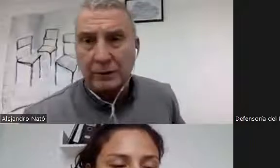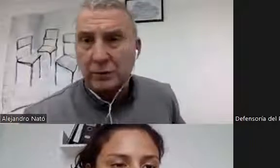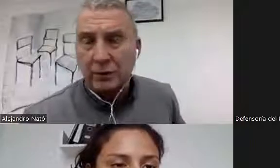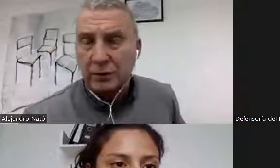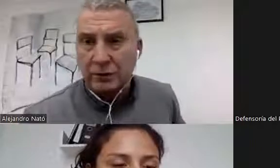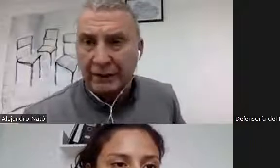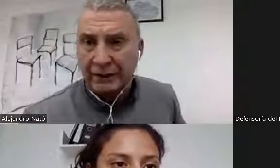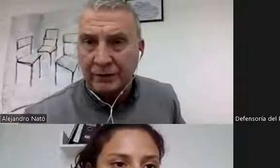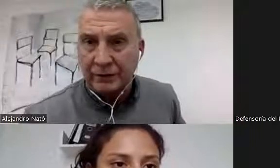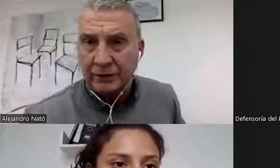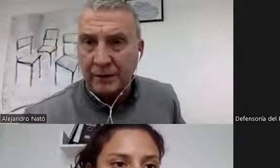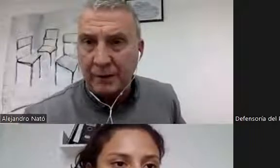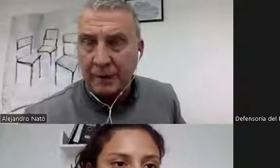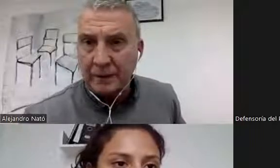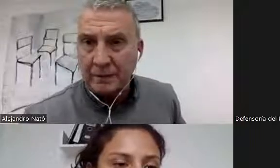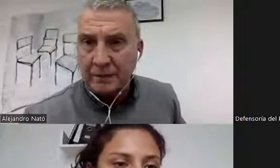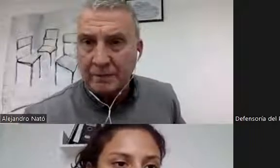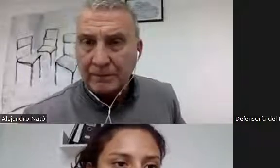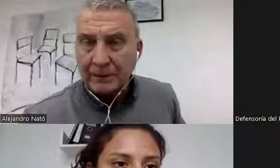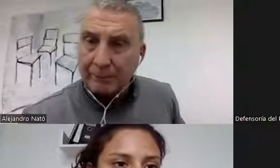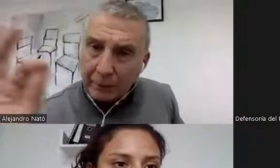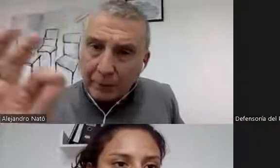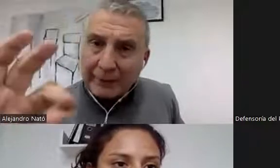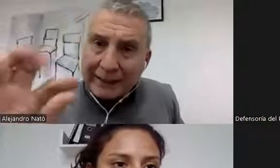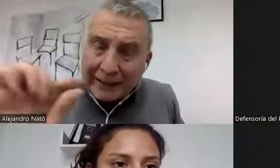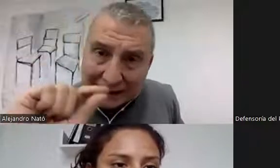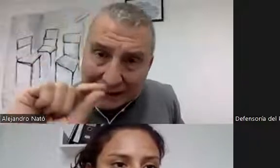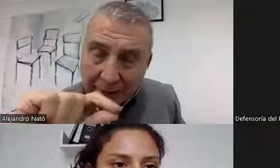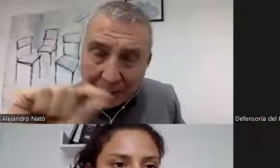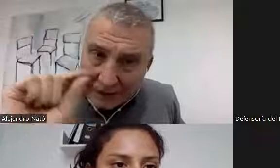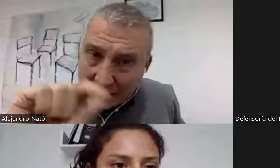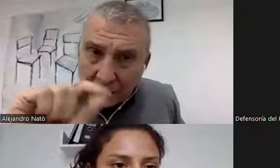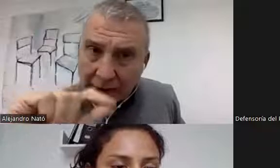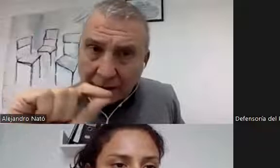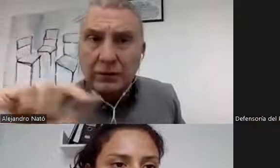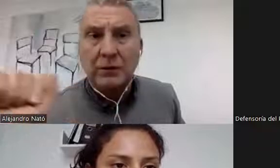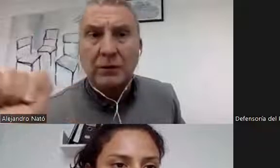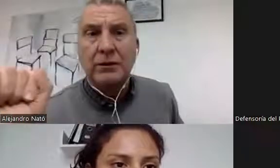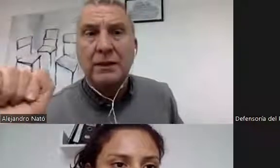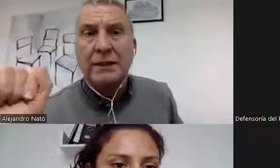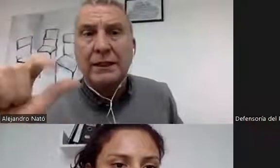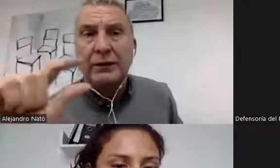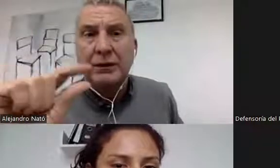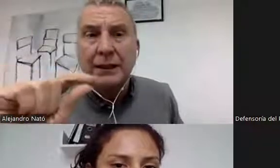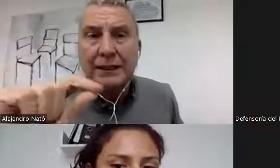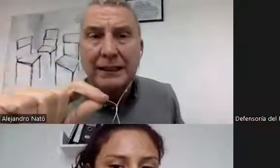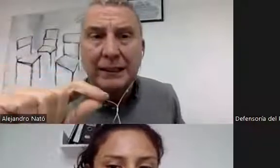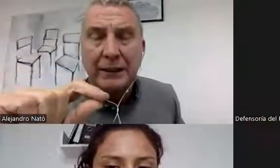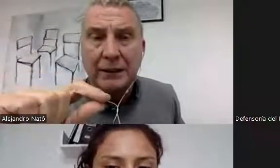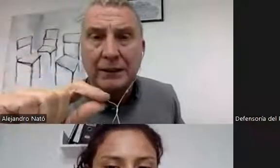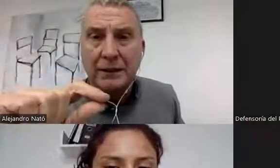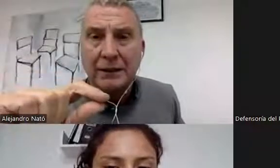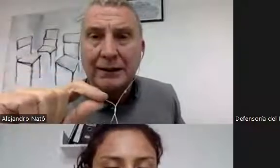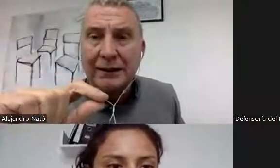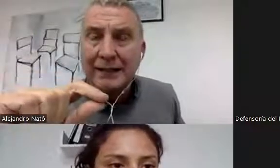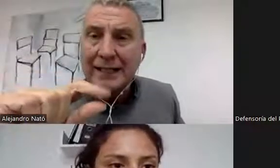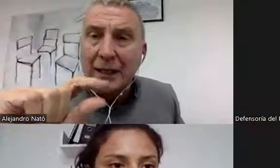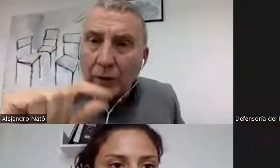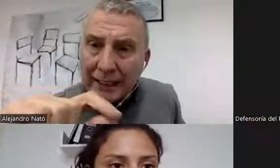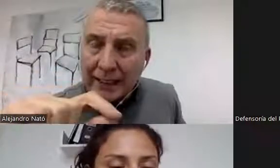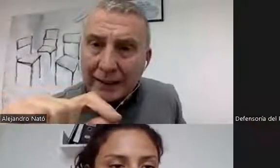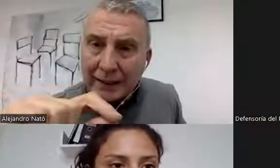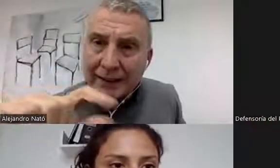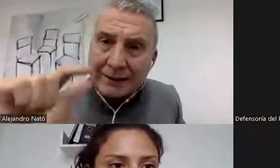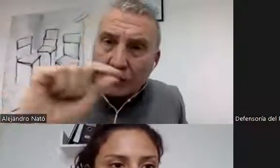y conocer mucho el contexto. Y promover iniciativas, y esto tiene que ver con lo que estoy diciendo, iniciativas que